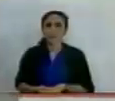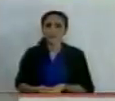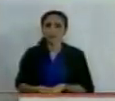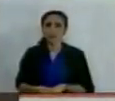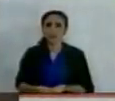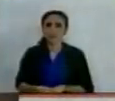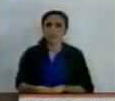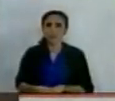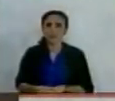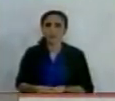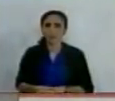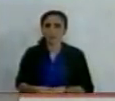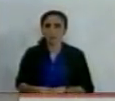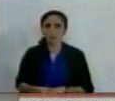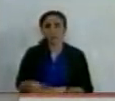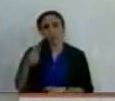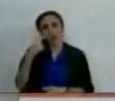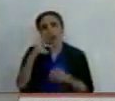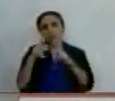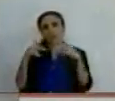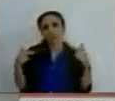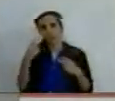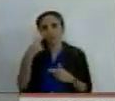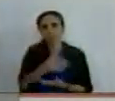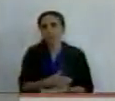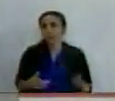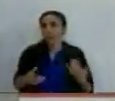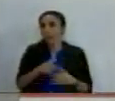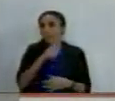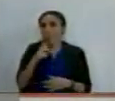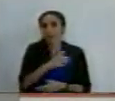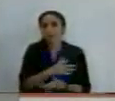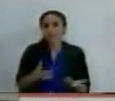el pajín del nazi onal un mal perdedor